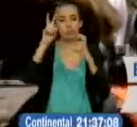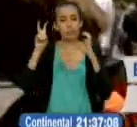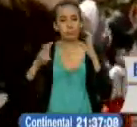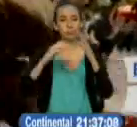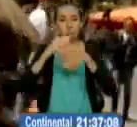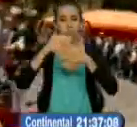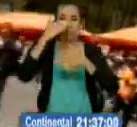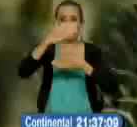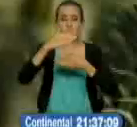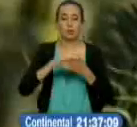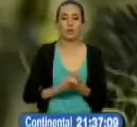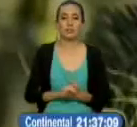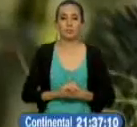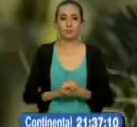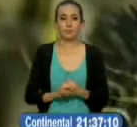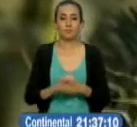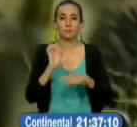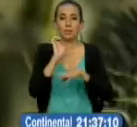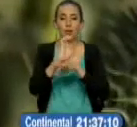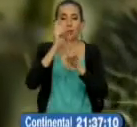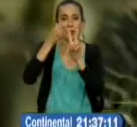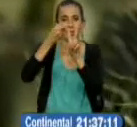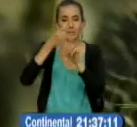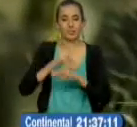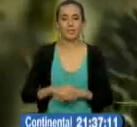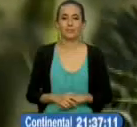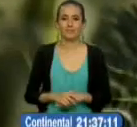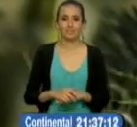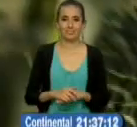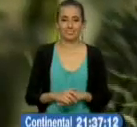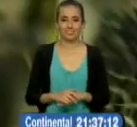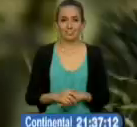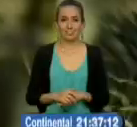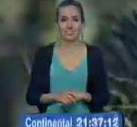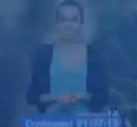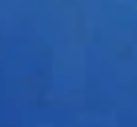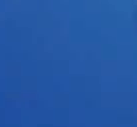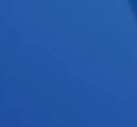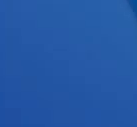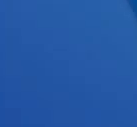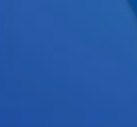frontera norte. En Tulcán, Lucy Jiménez, Ecuador TV.